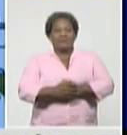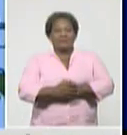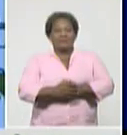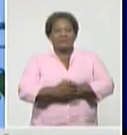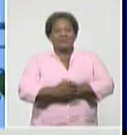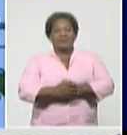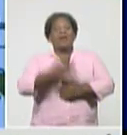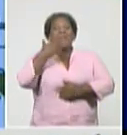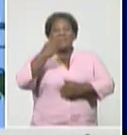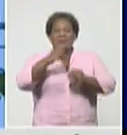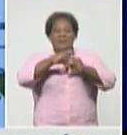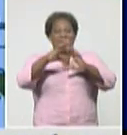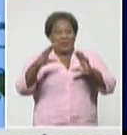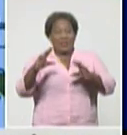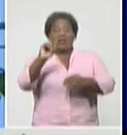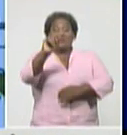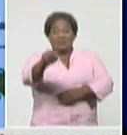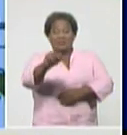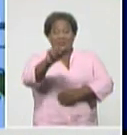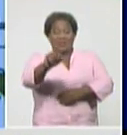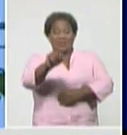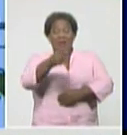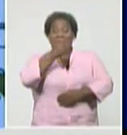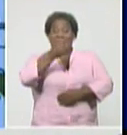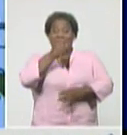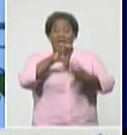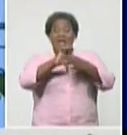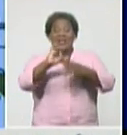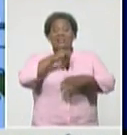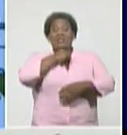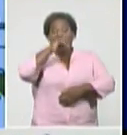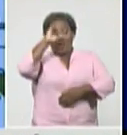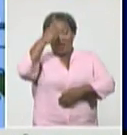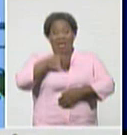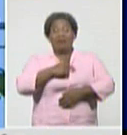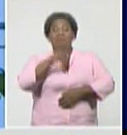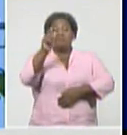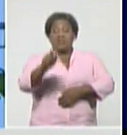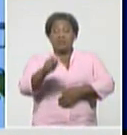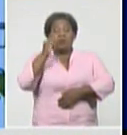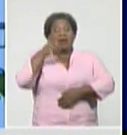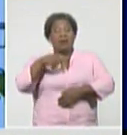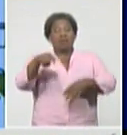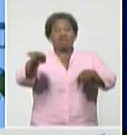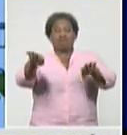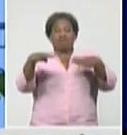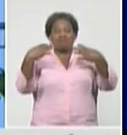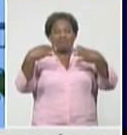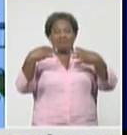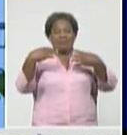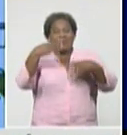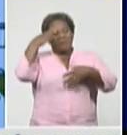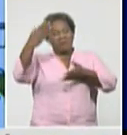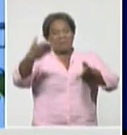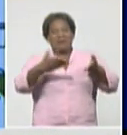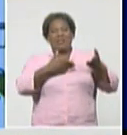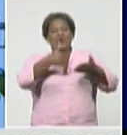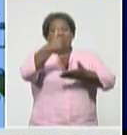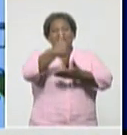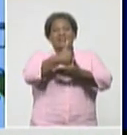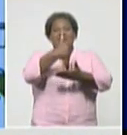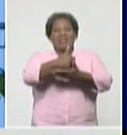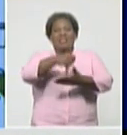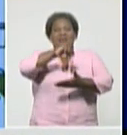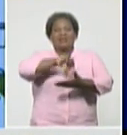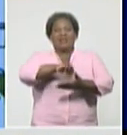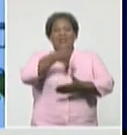Los buenos días para ti, Gisela, y para todos los que a esta hora nos acompañan. Sean bienvenidos una vez más a la sede del Centro de Prensa Internacional